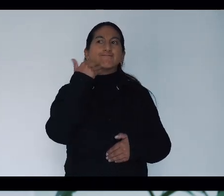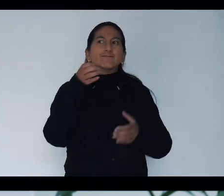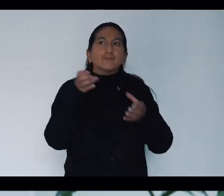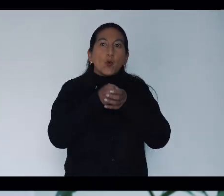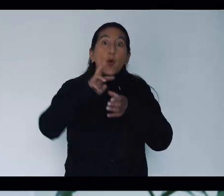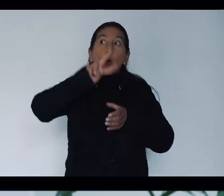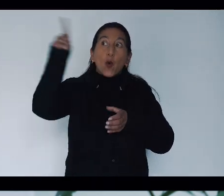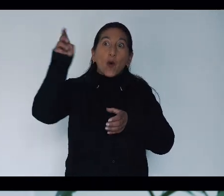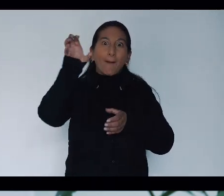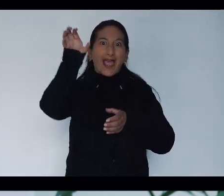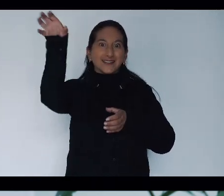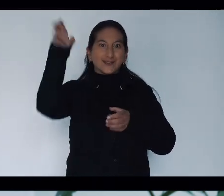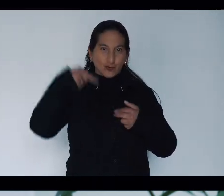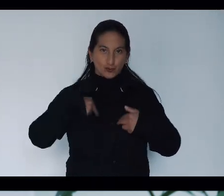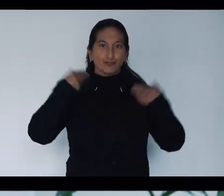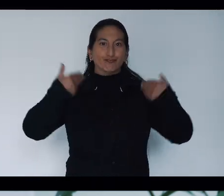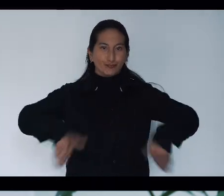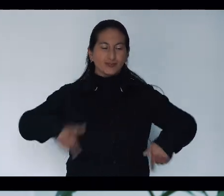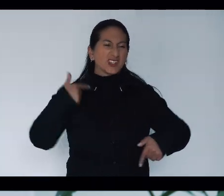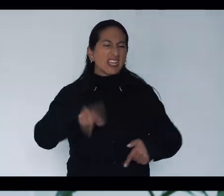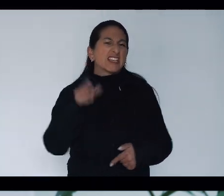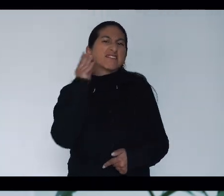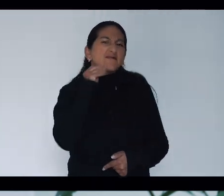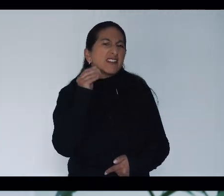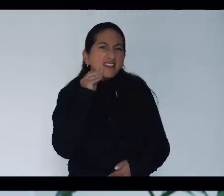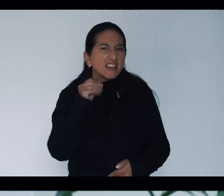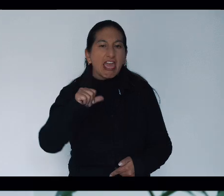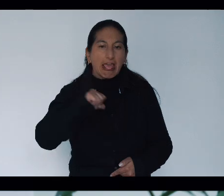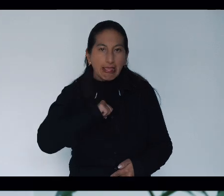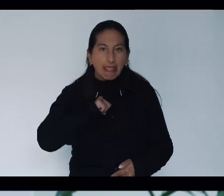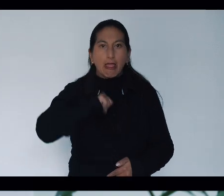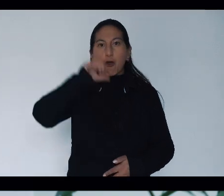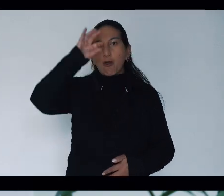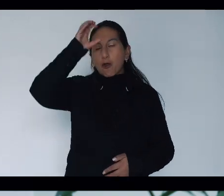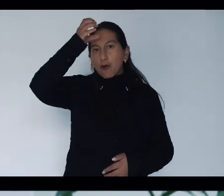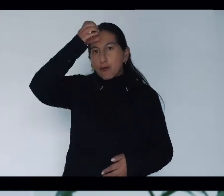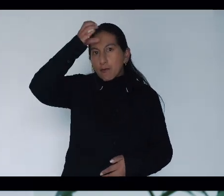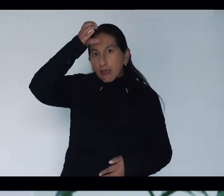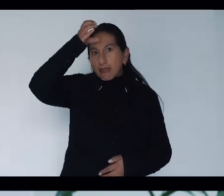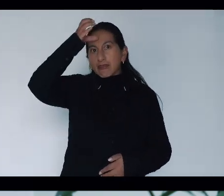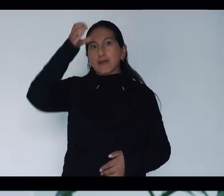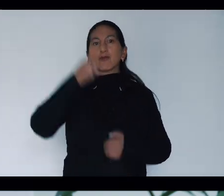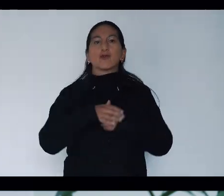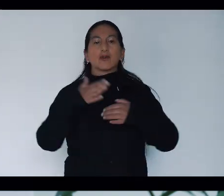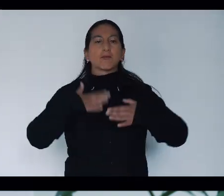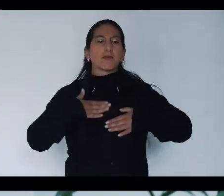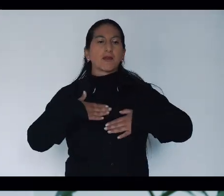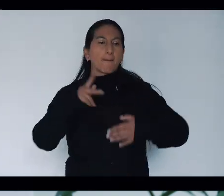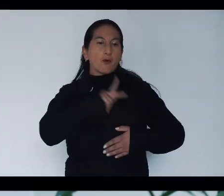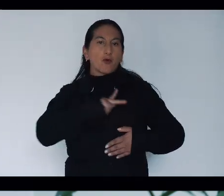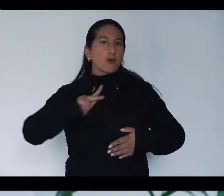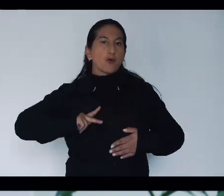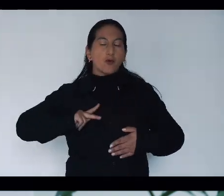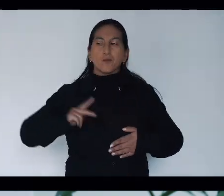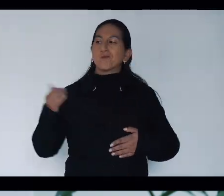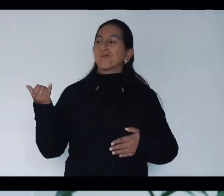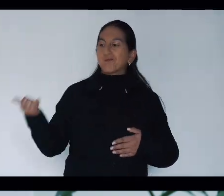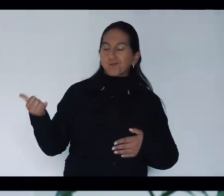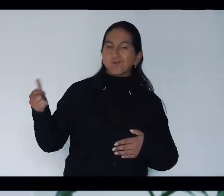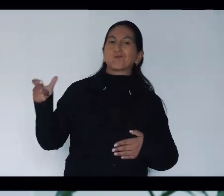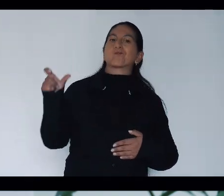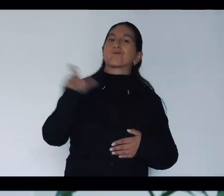experiencia de saber y tener el conocimiento en carne propia como en mi entorno de lo que es